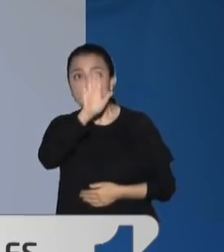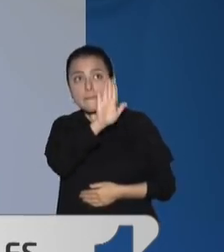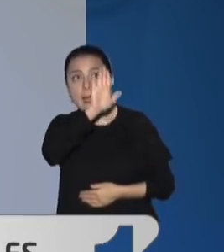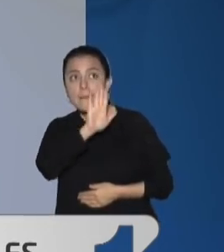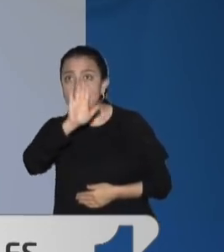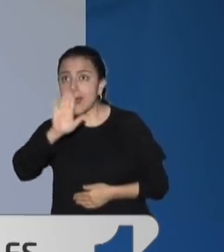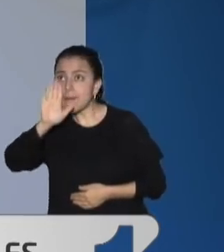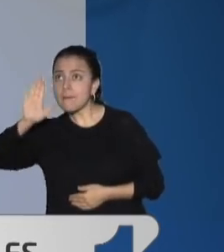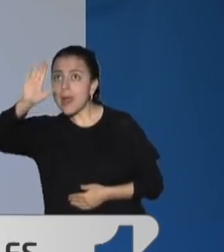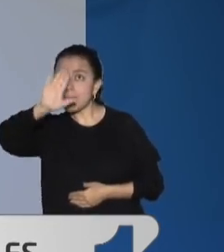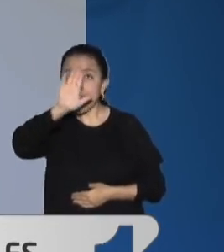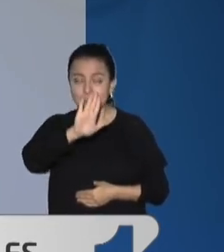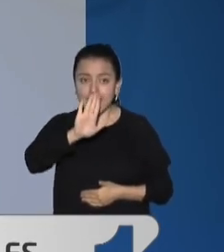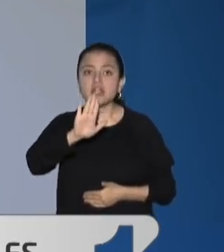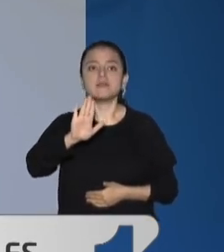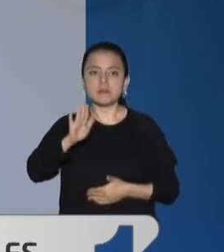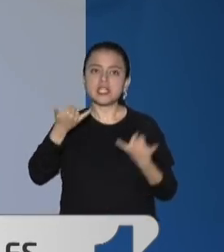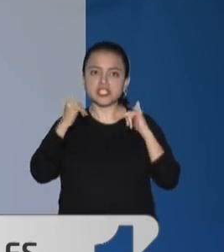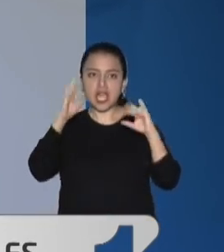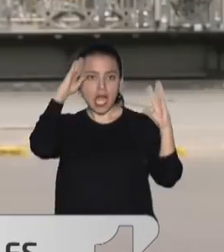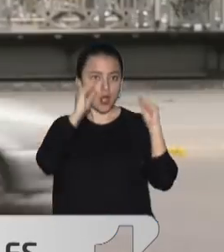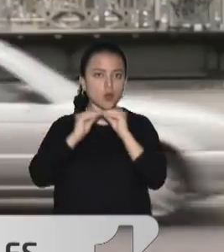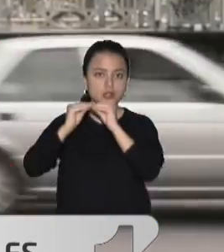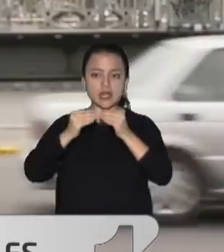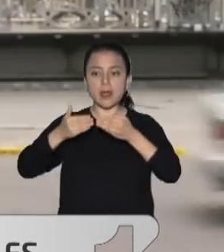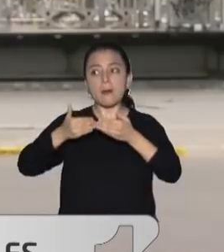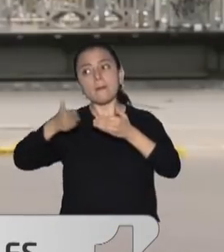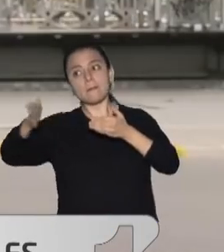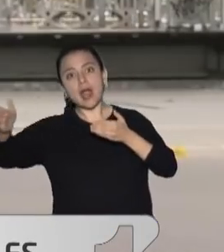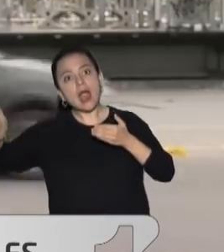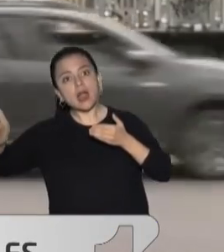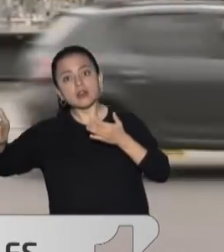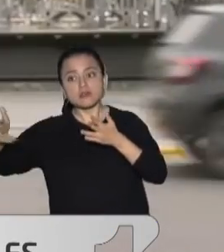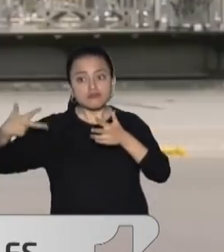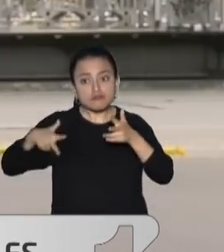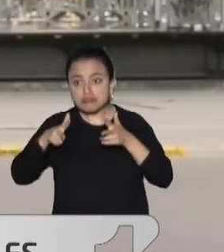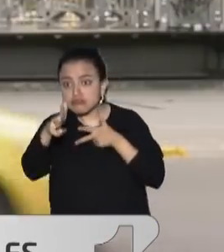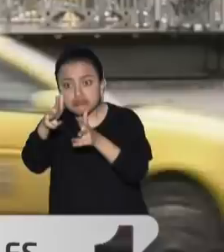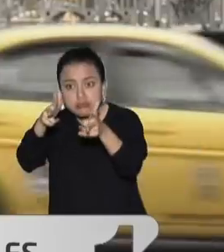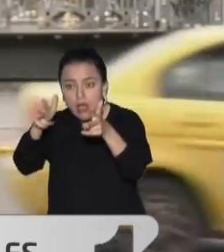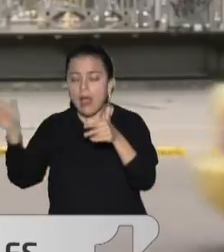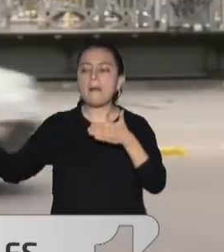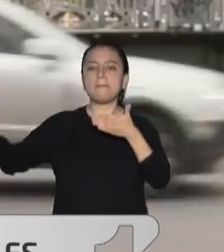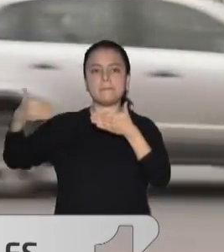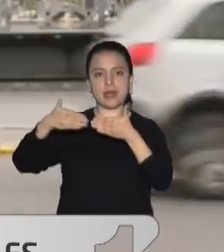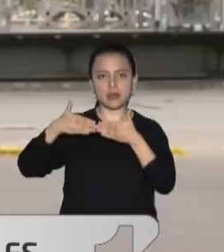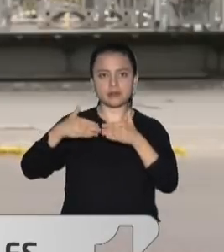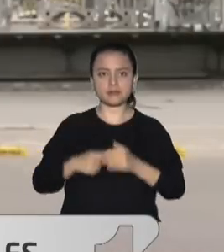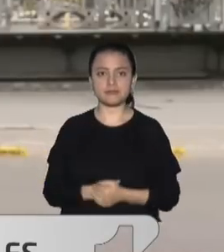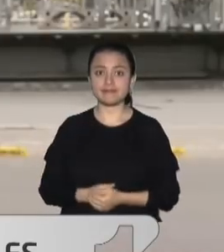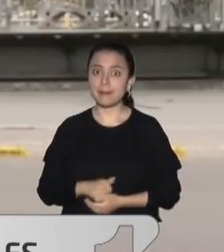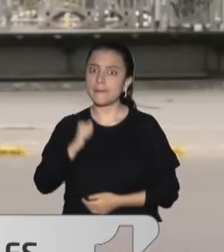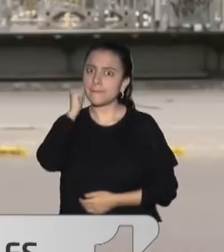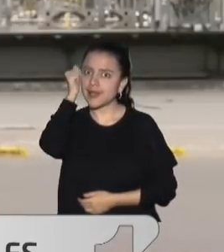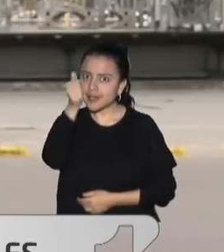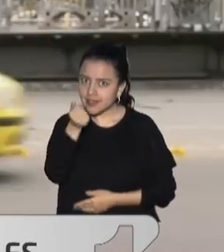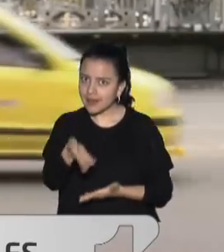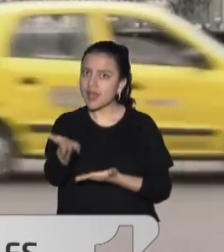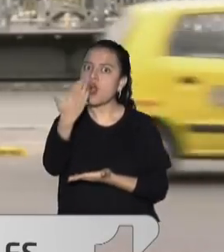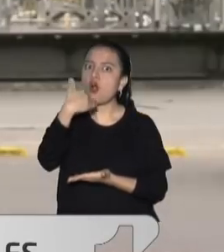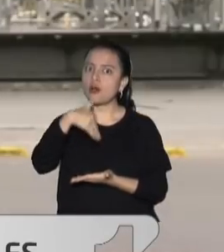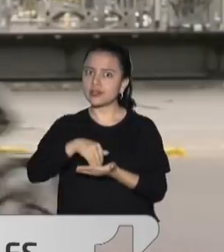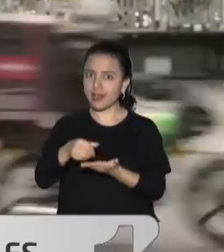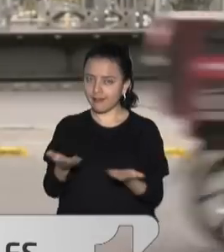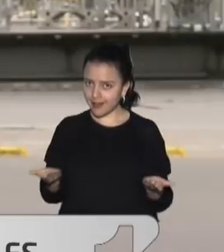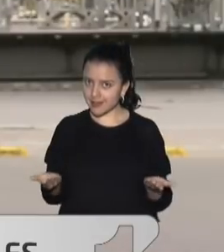se han podido implementar corredores humanitarios. Recordemos que para mañana está convocada una nueva jornada de